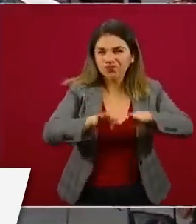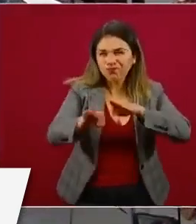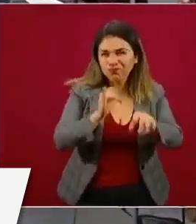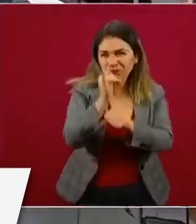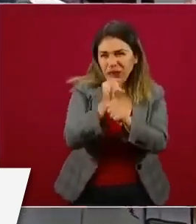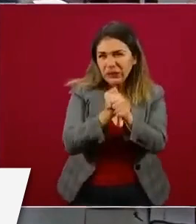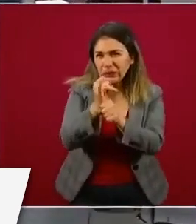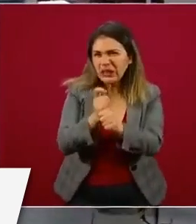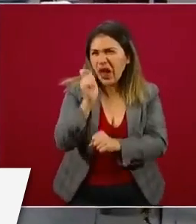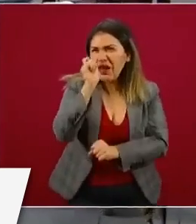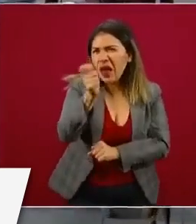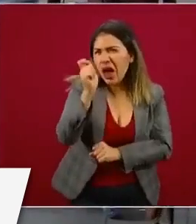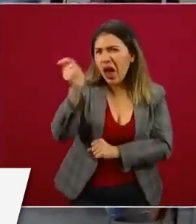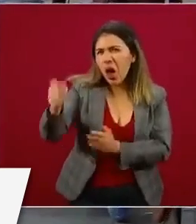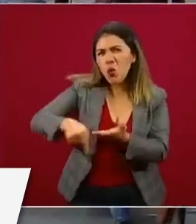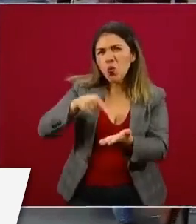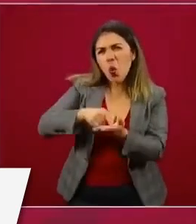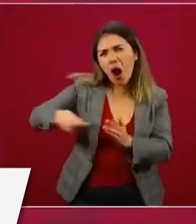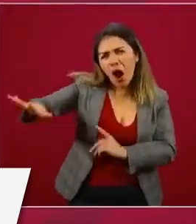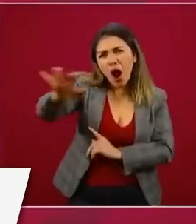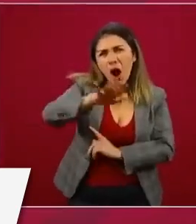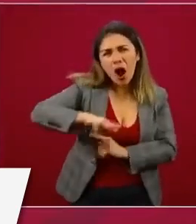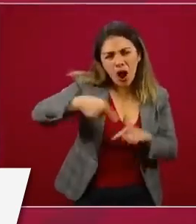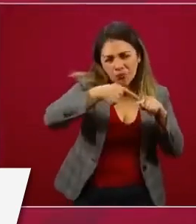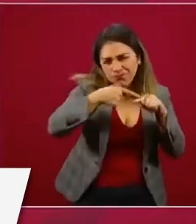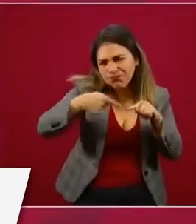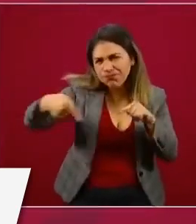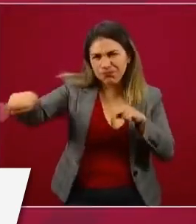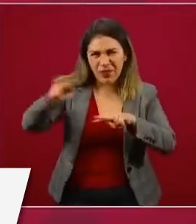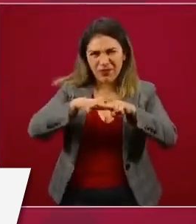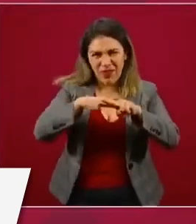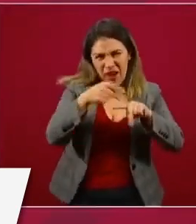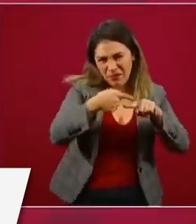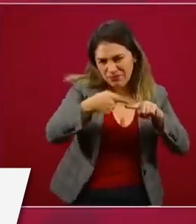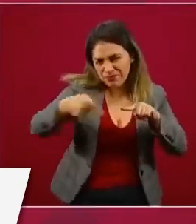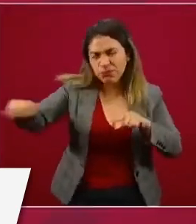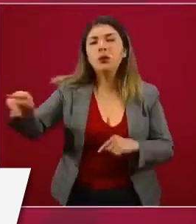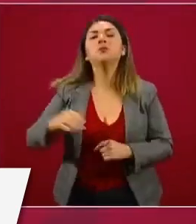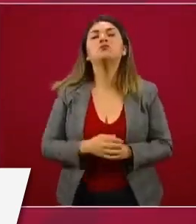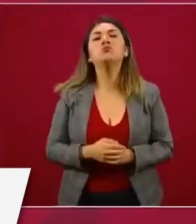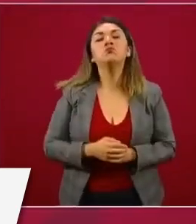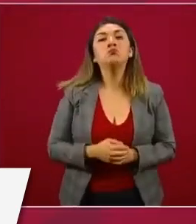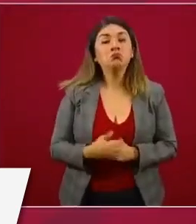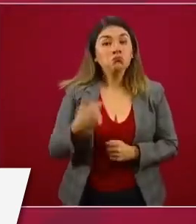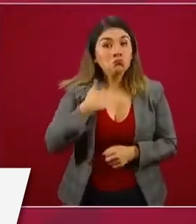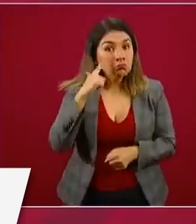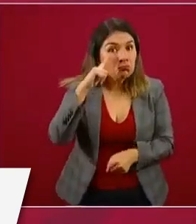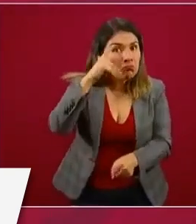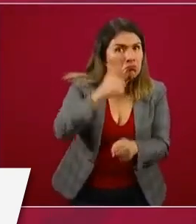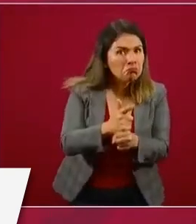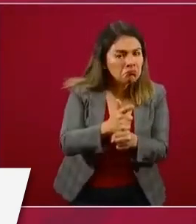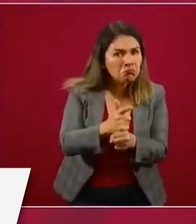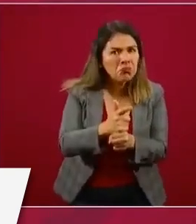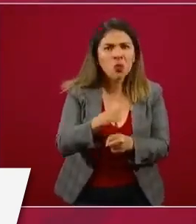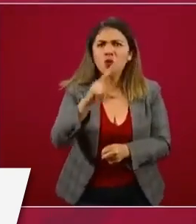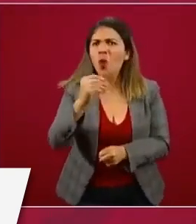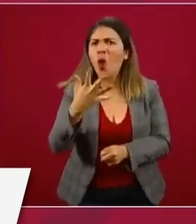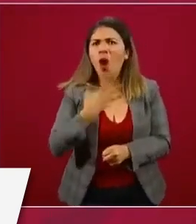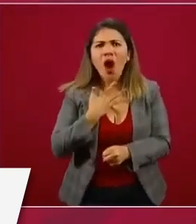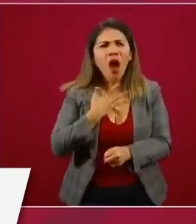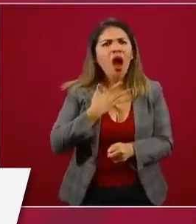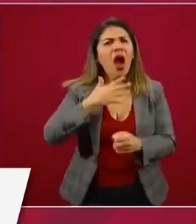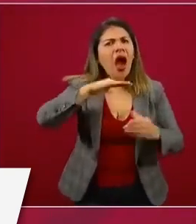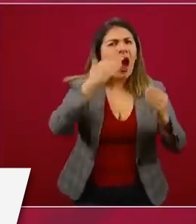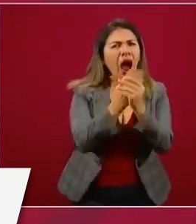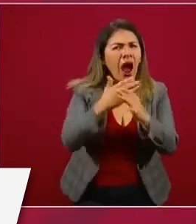cómo estaba esa situación en todo el trayecto existente descubrimos que ningún archivo de ferrocarriles nacionales